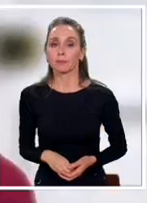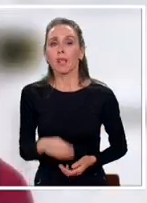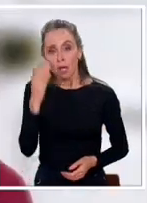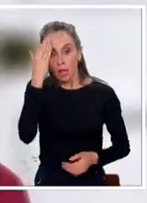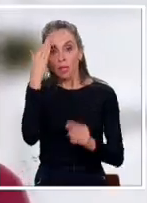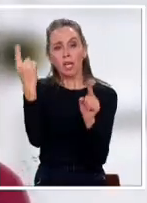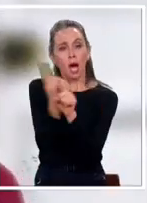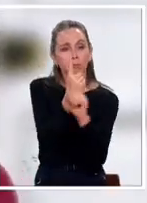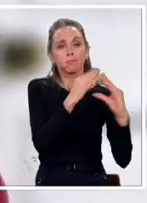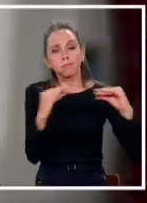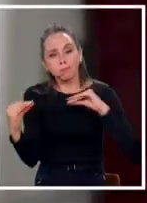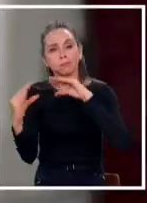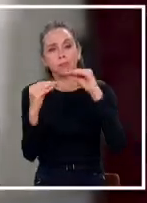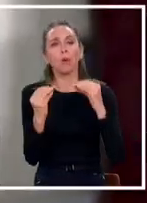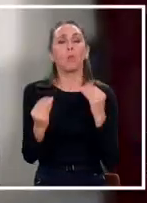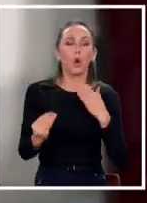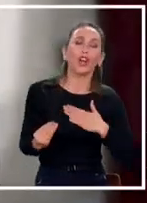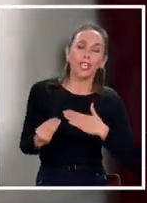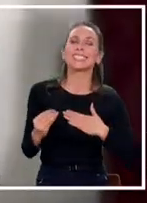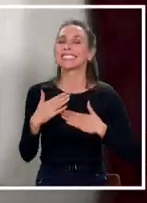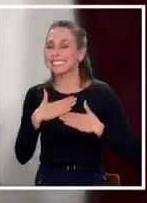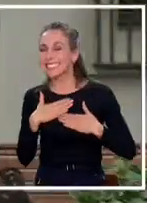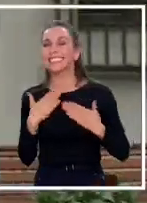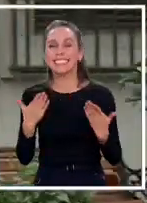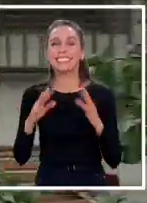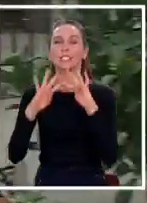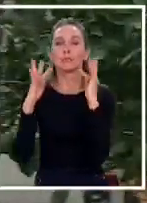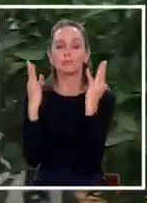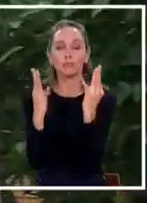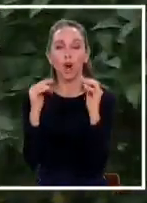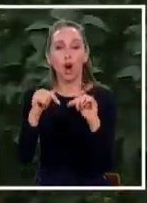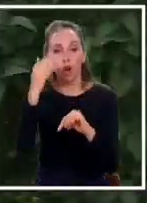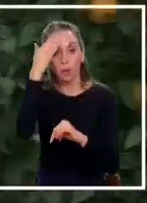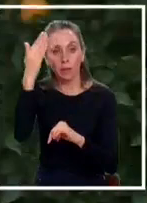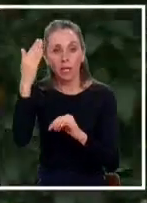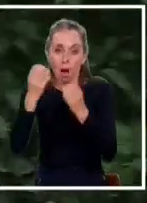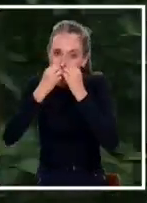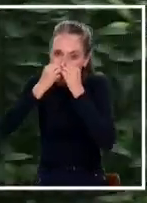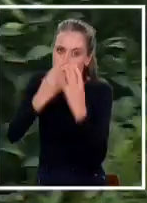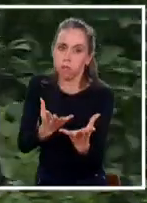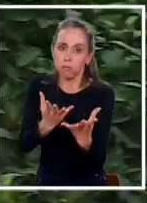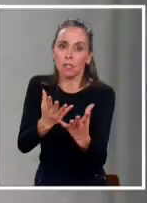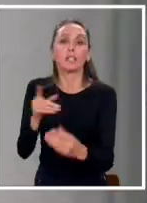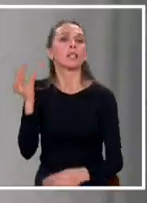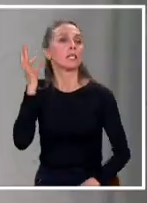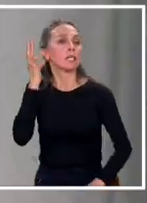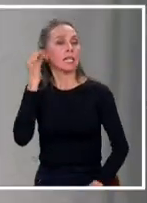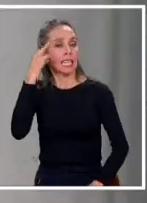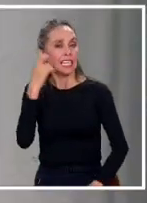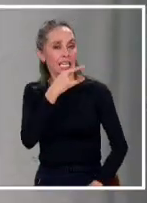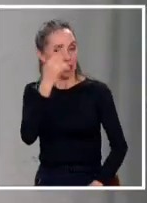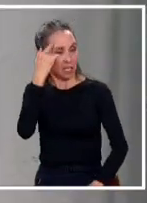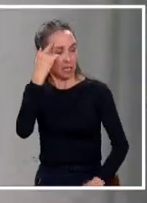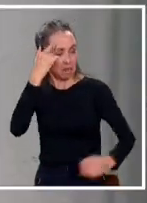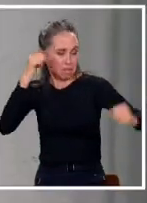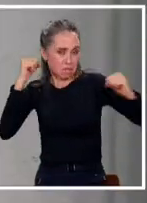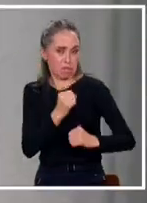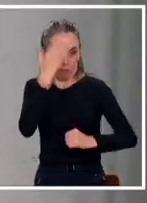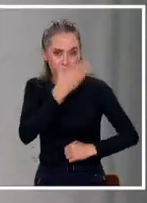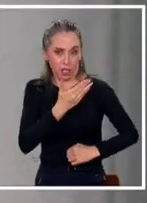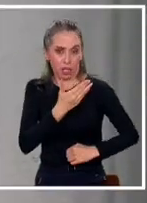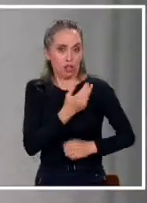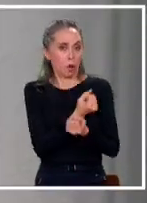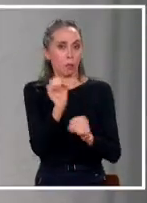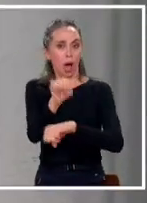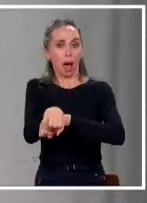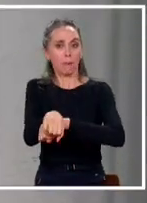Tras días de conversaciones y buenas intenciones, en esta jornada no se guardaron nada. Creemos que es una frivolidad inaceptable con